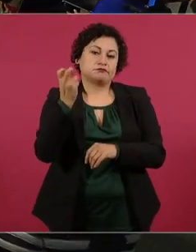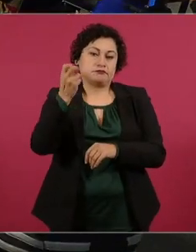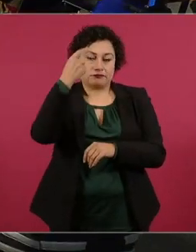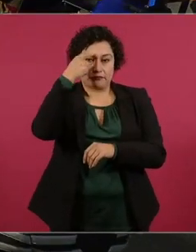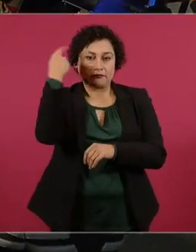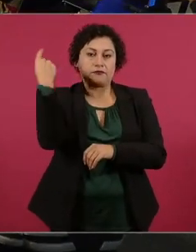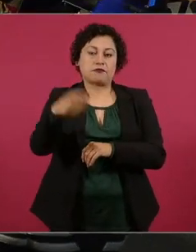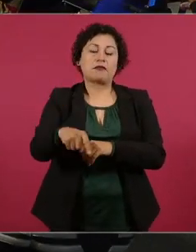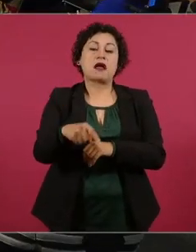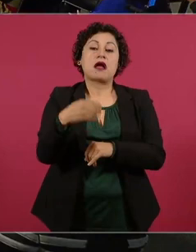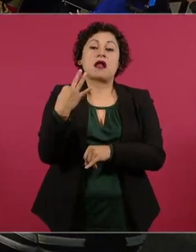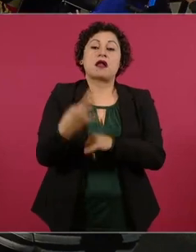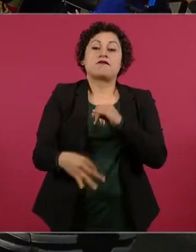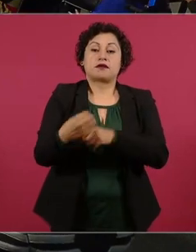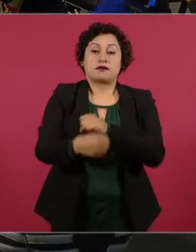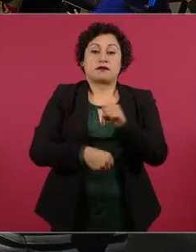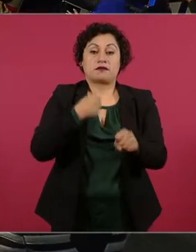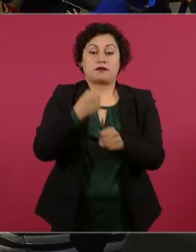enero,